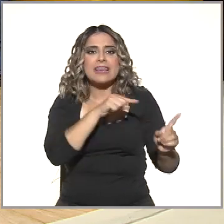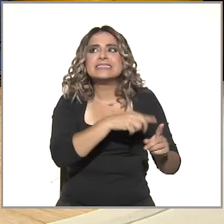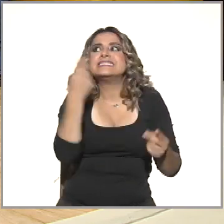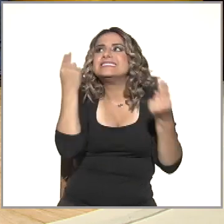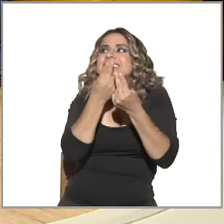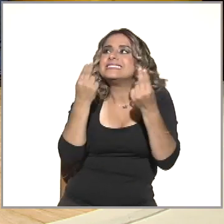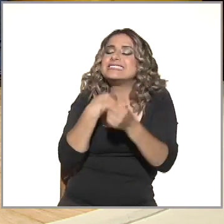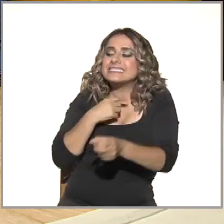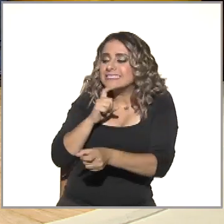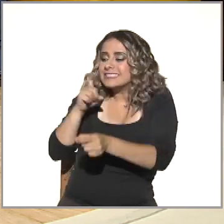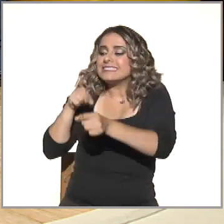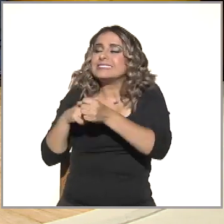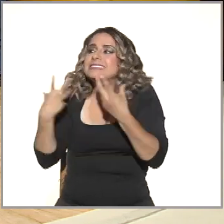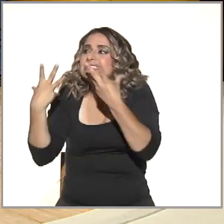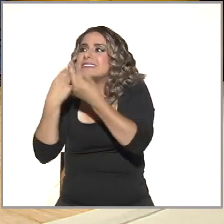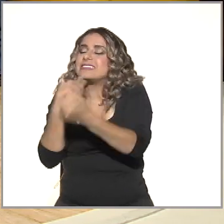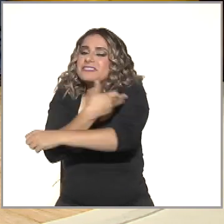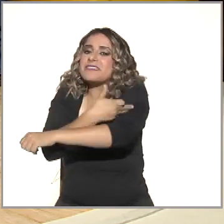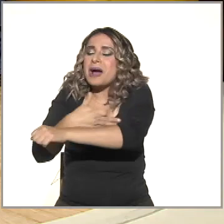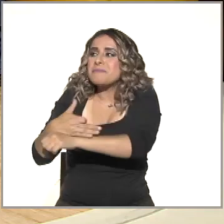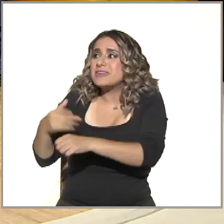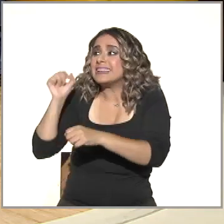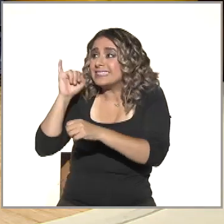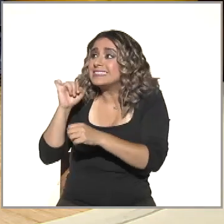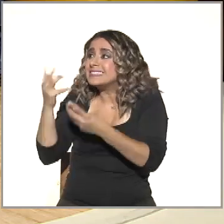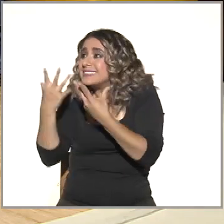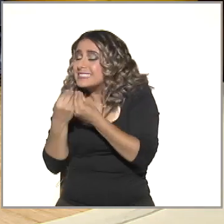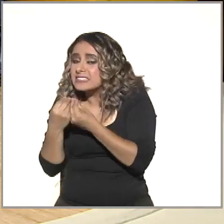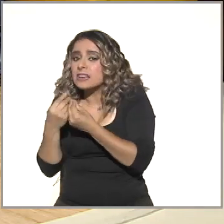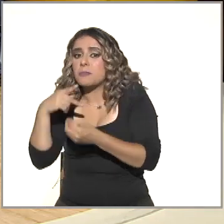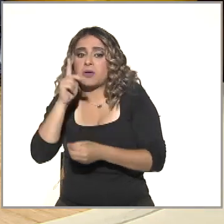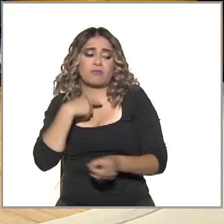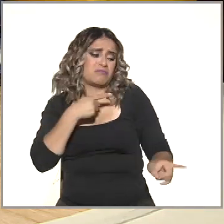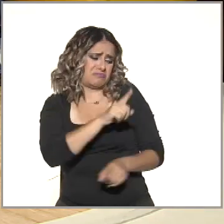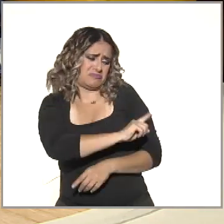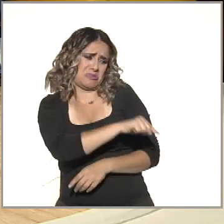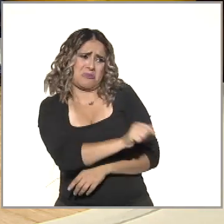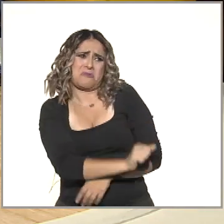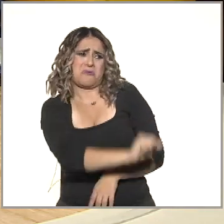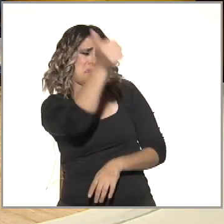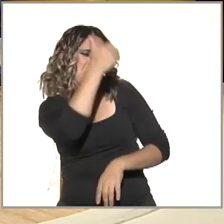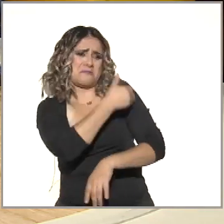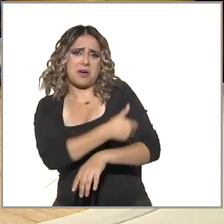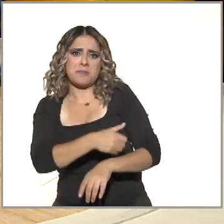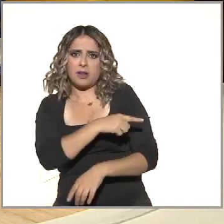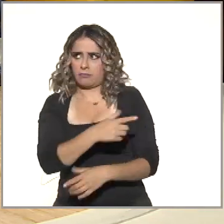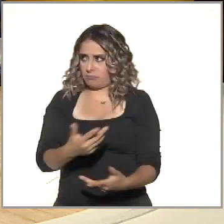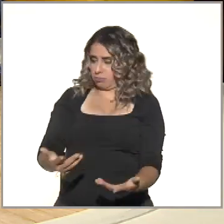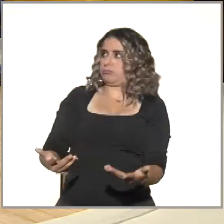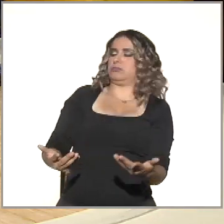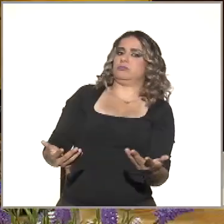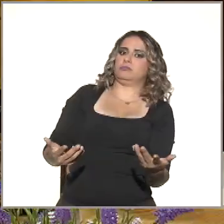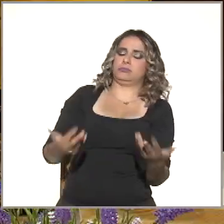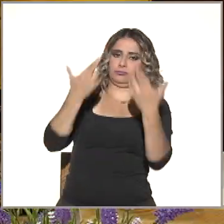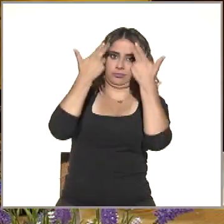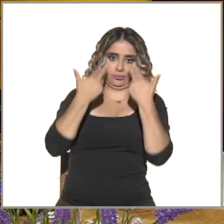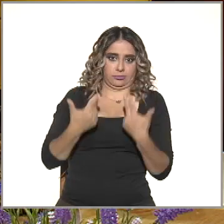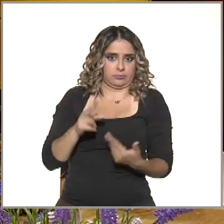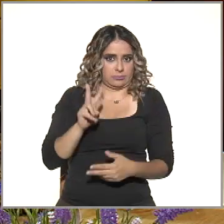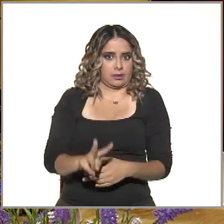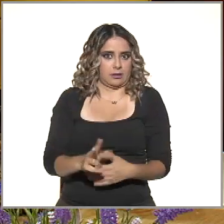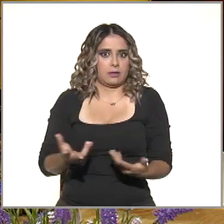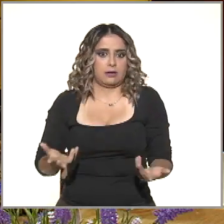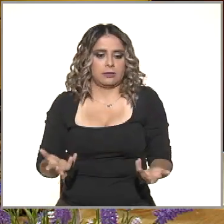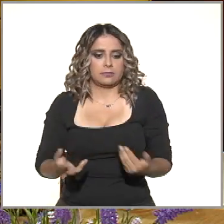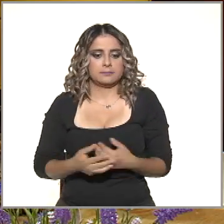nivel psicológico es la pertenencia, pues que te digan eso es devastador. Sí, o sea, porque además siguiendo un poco la